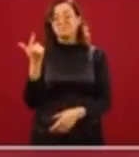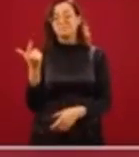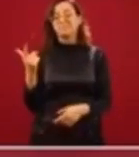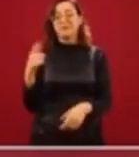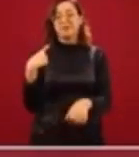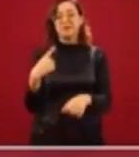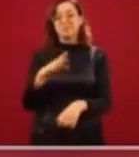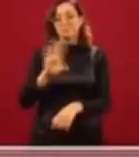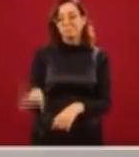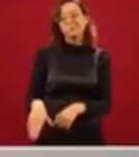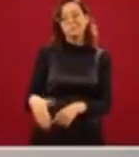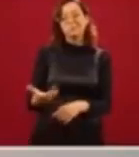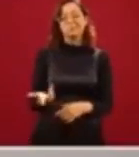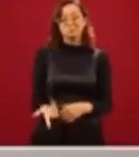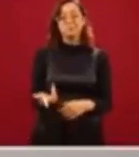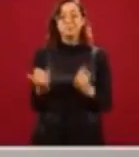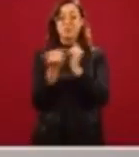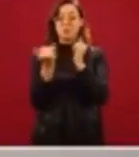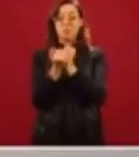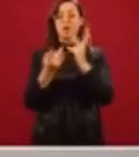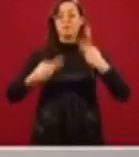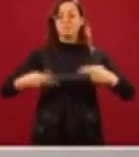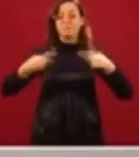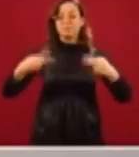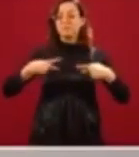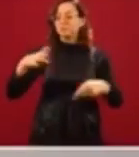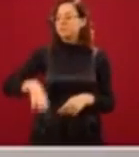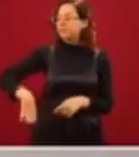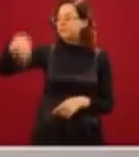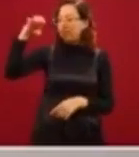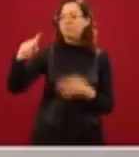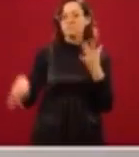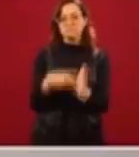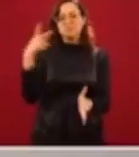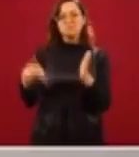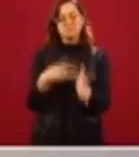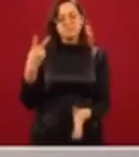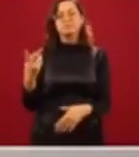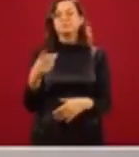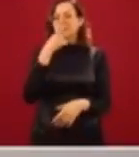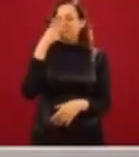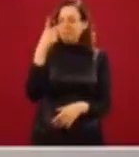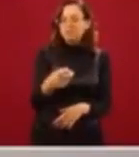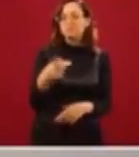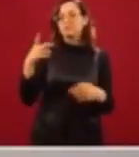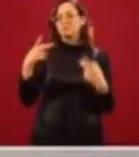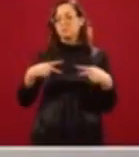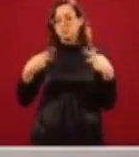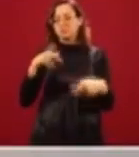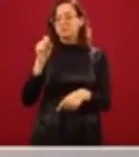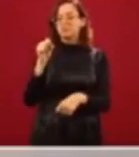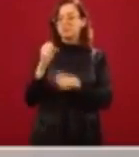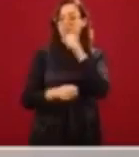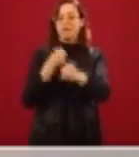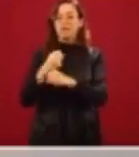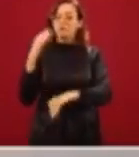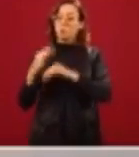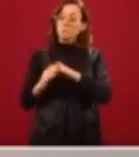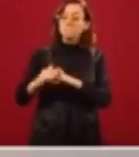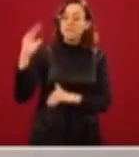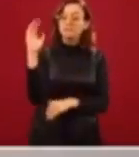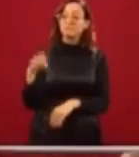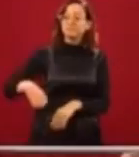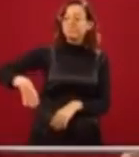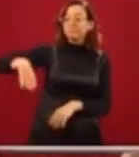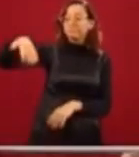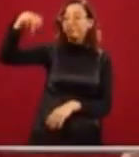enfermedad. Y también las personas adultas mayores, no dejaremos de insistirlo, personas en general mayores de 60 años, pero progresivamente conforme aumenta